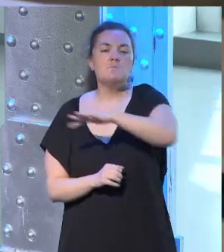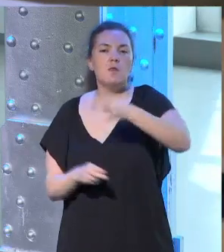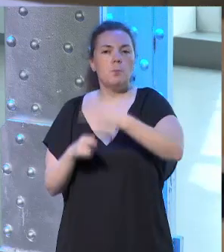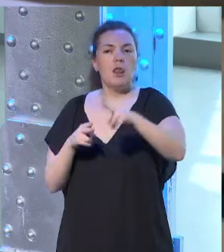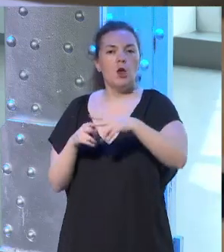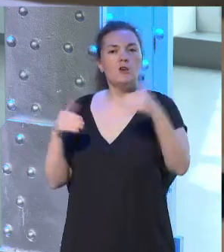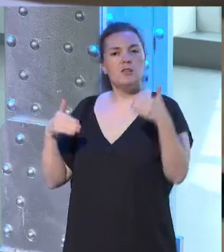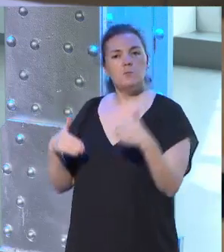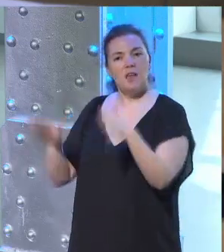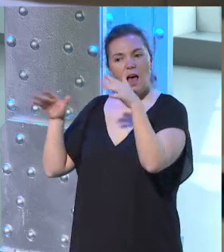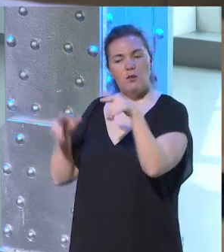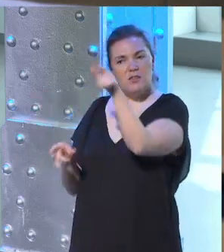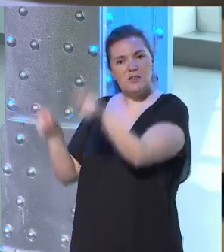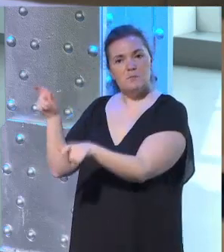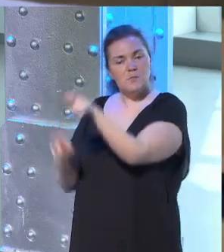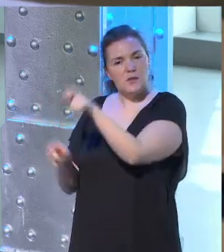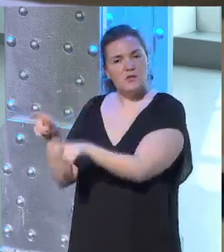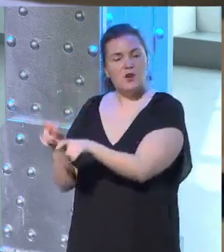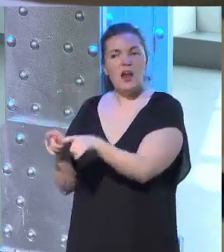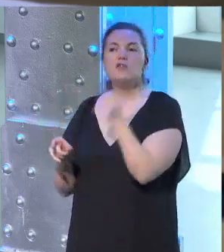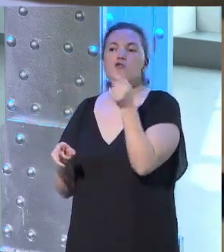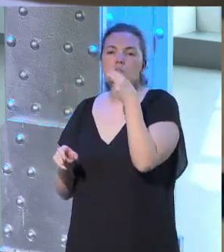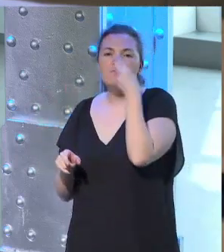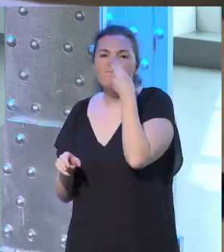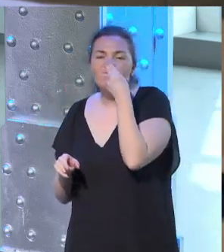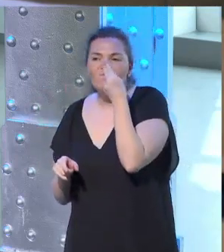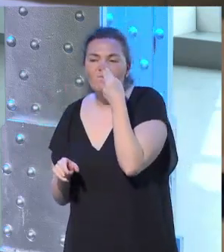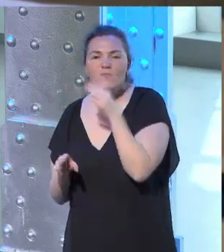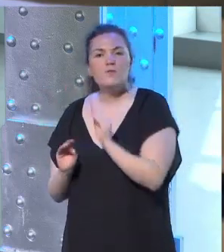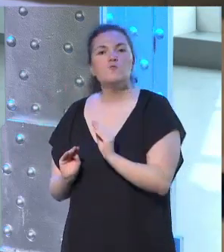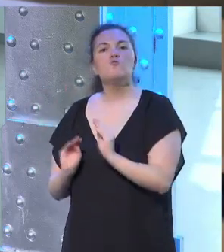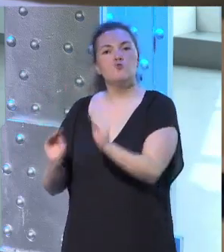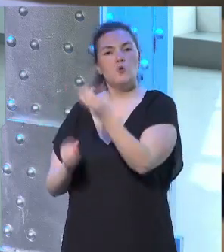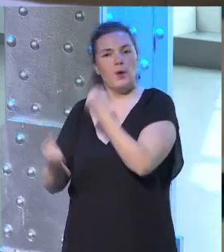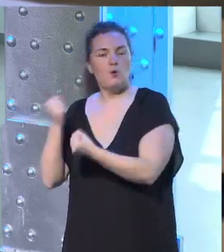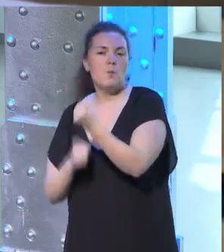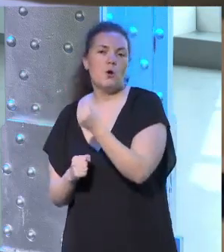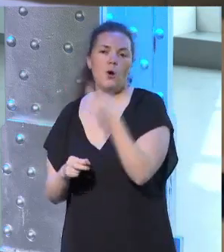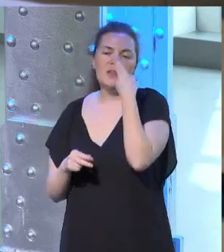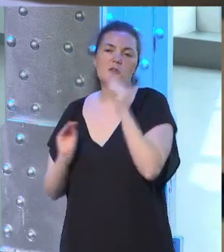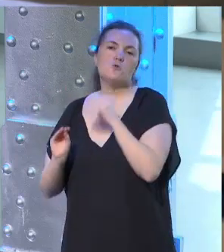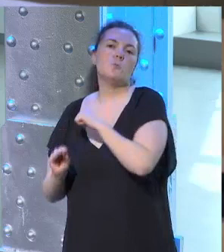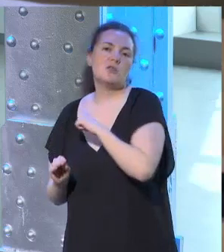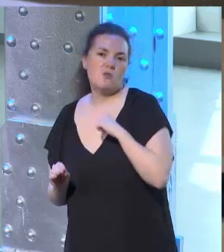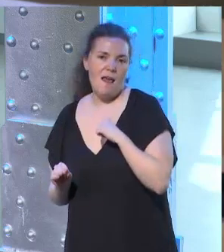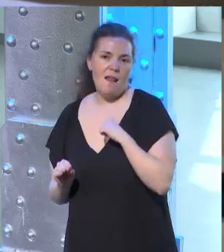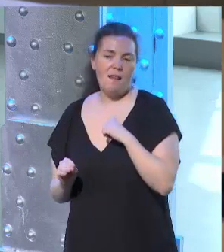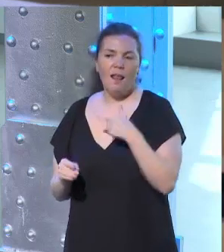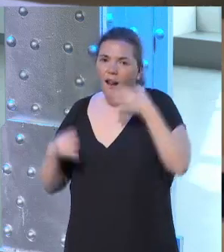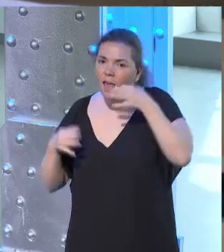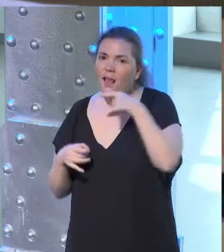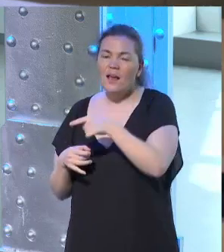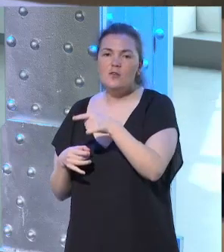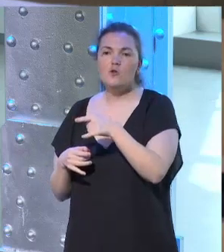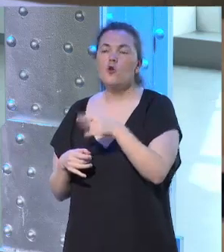a aquellos y aquellas que se mueven solamente por intereses económicos, por intereses personales, y que no tienen, desde